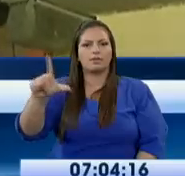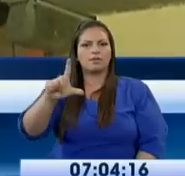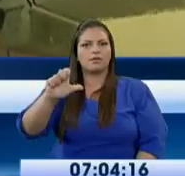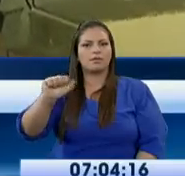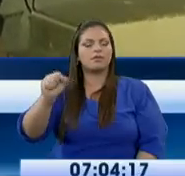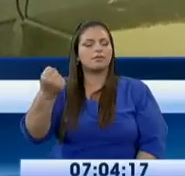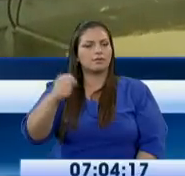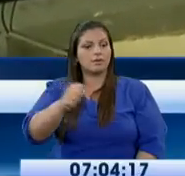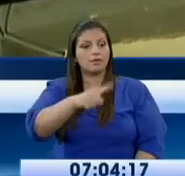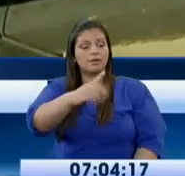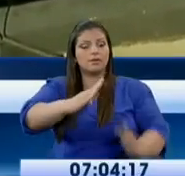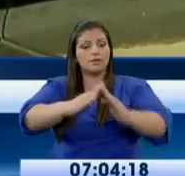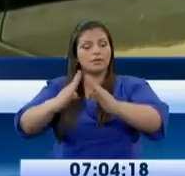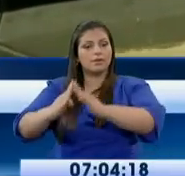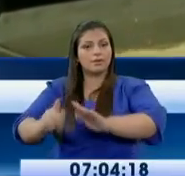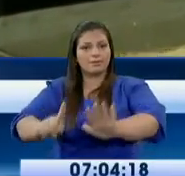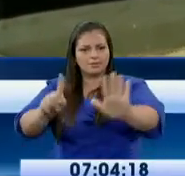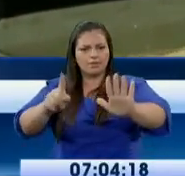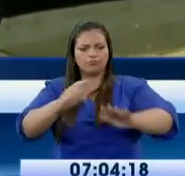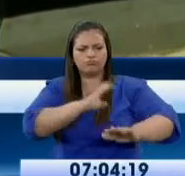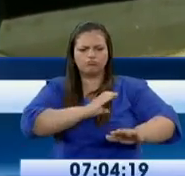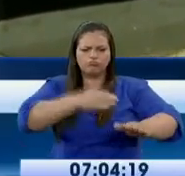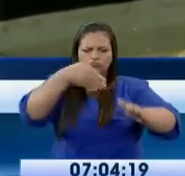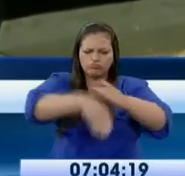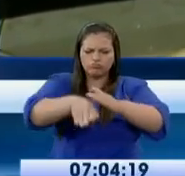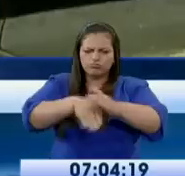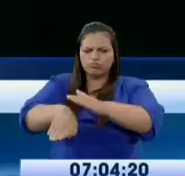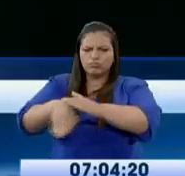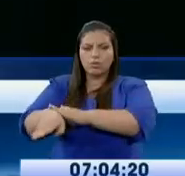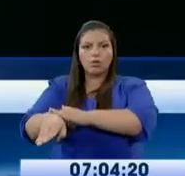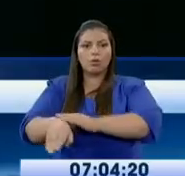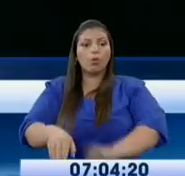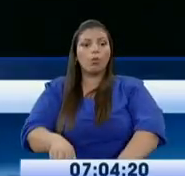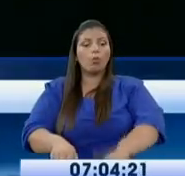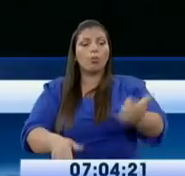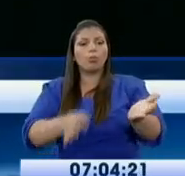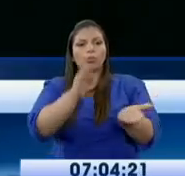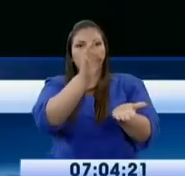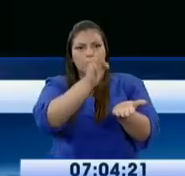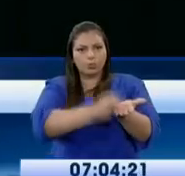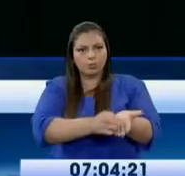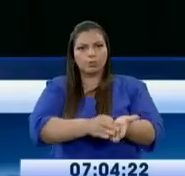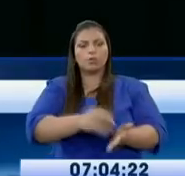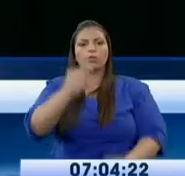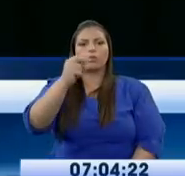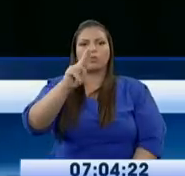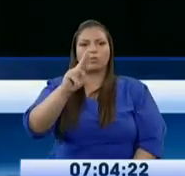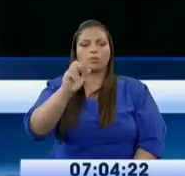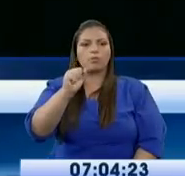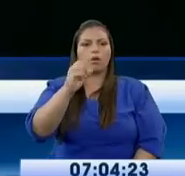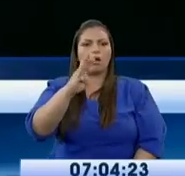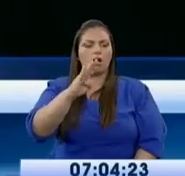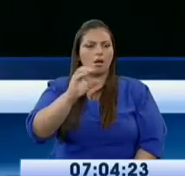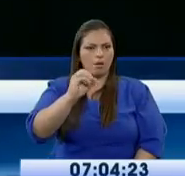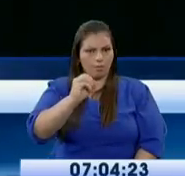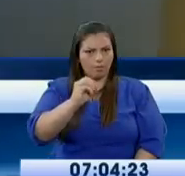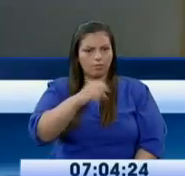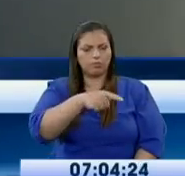se allanaron 4 domicilios. 10 detenidos y todos ellos son de nacionalidad ecuatoriana.